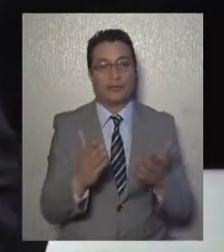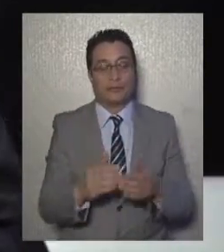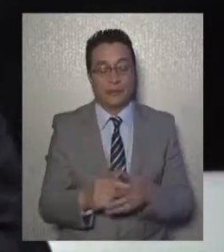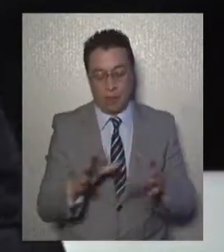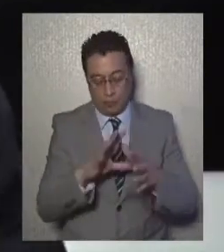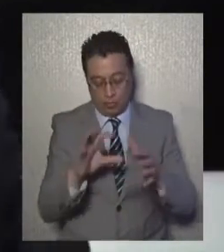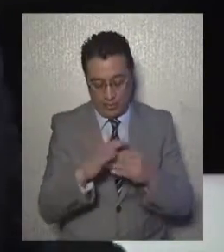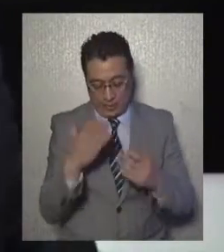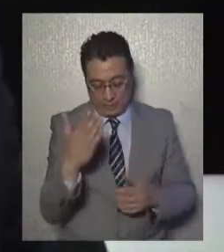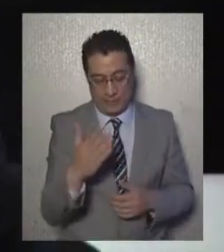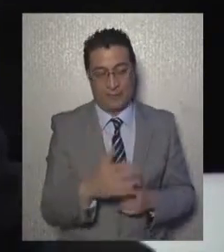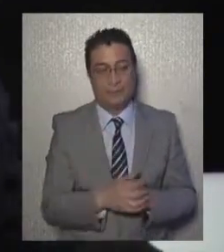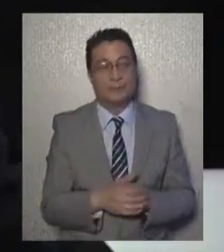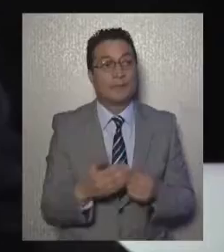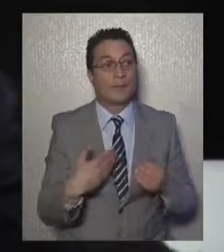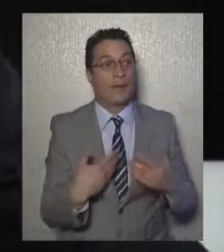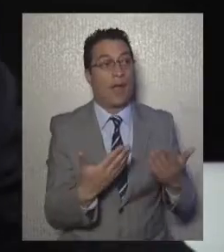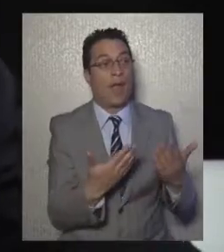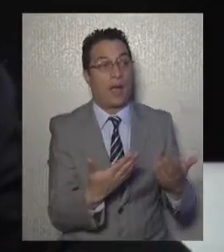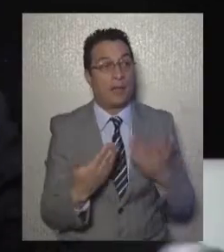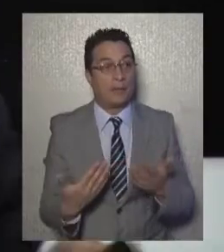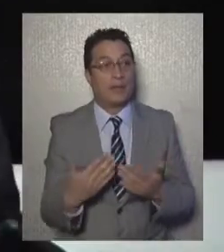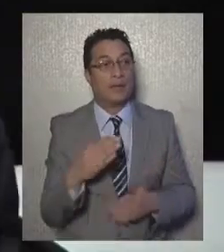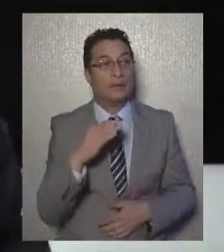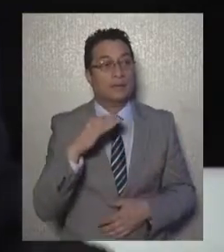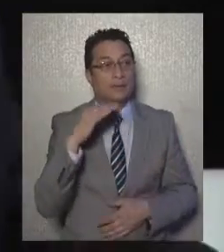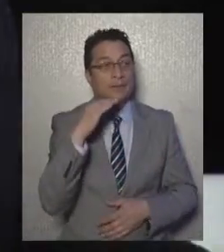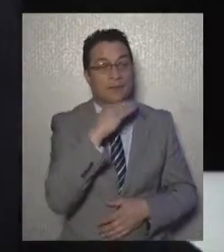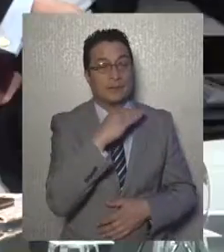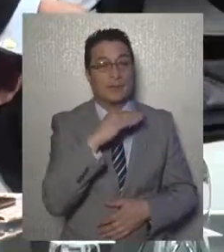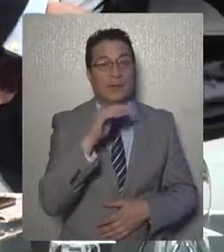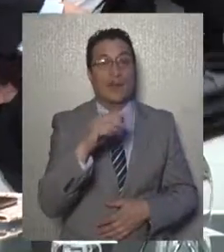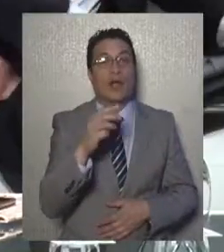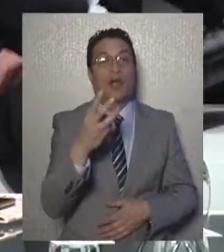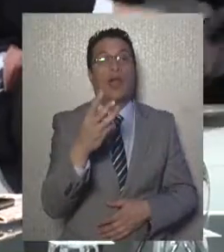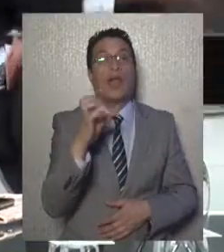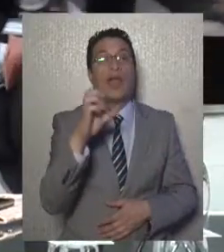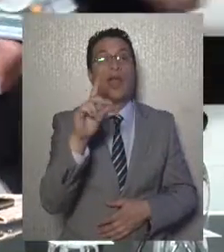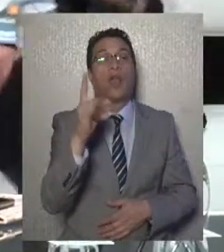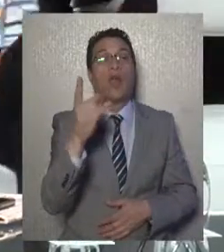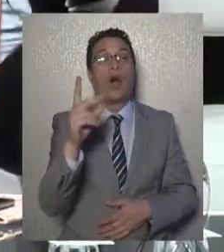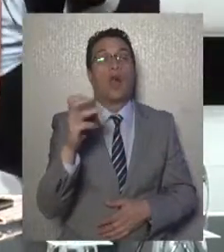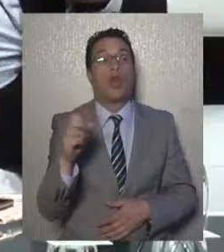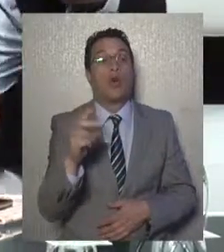Muchas gracias, Alberto. Invito de inmediato a Eduardo Vitrán,